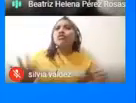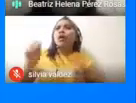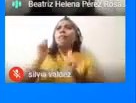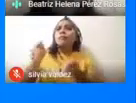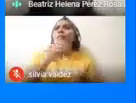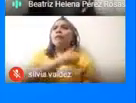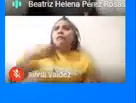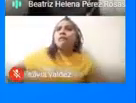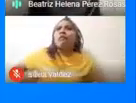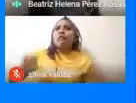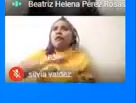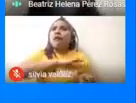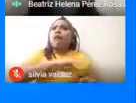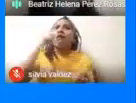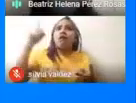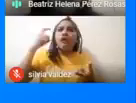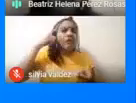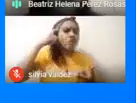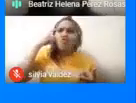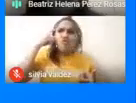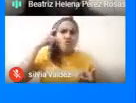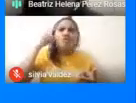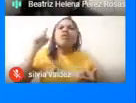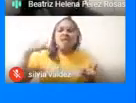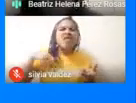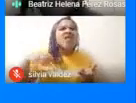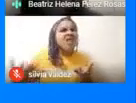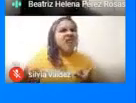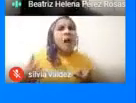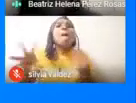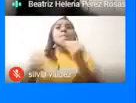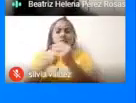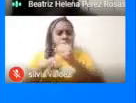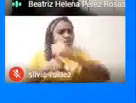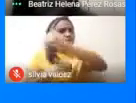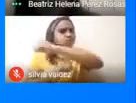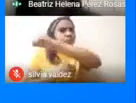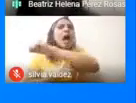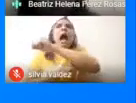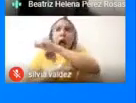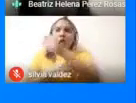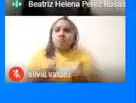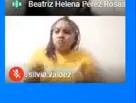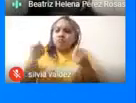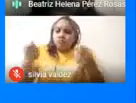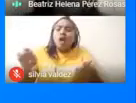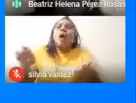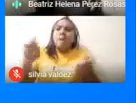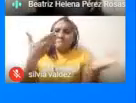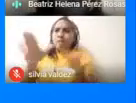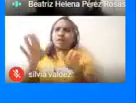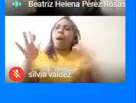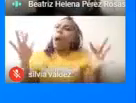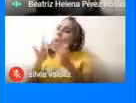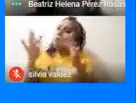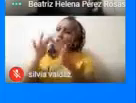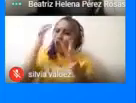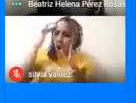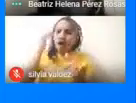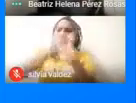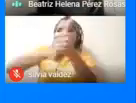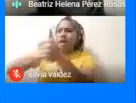presenta un alcalde o un gobernador, sino que tiene que haber alguna base de planificación coherente y aparte para cada uno de